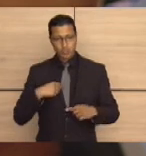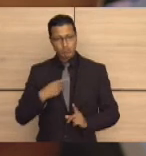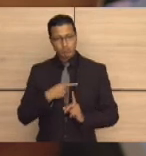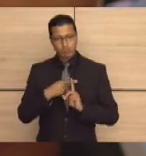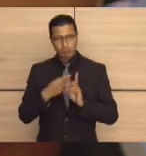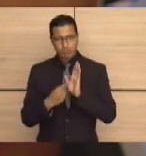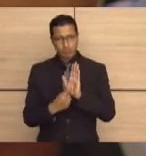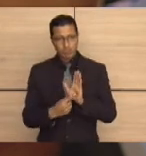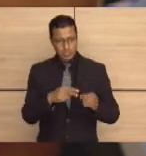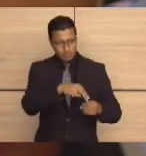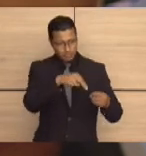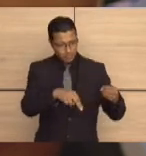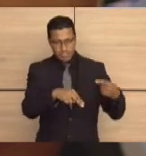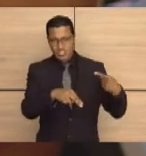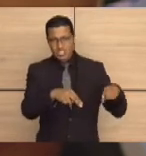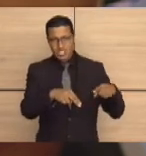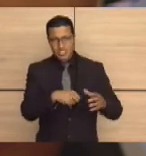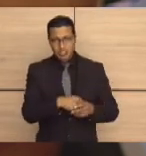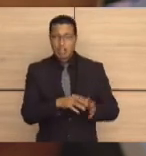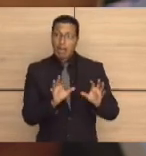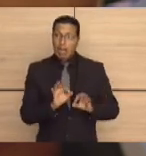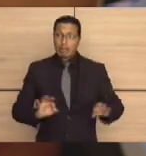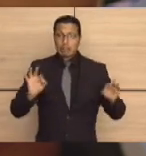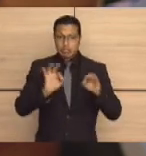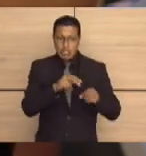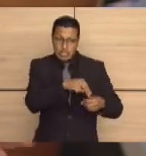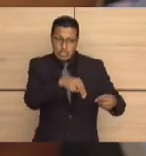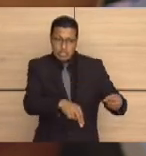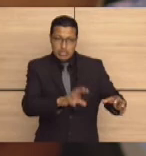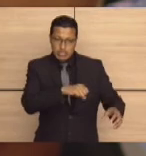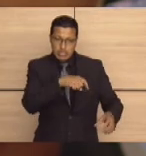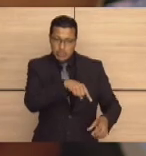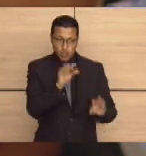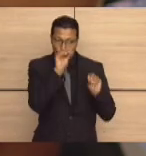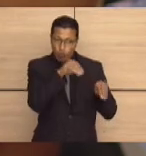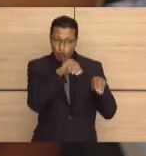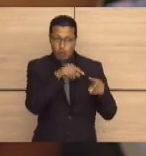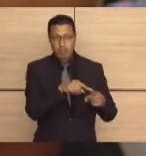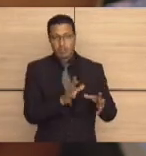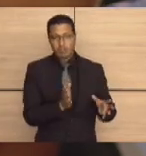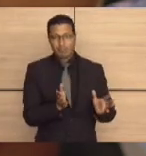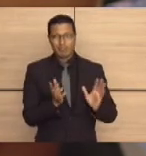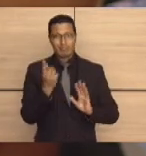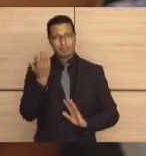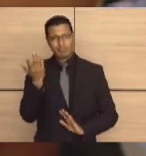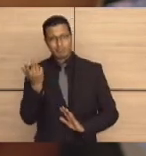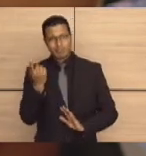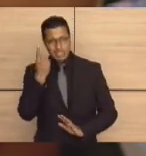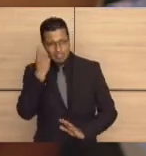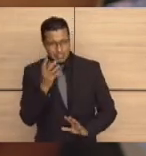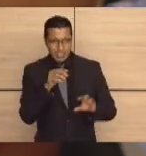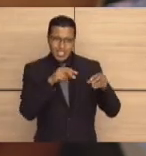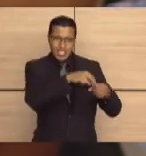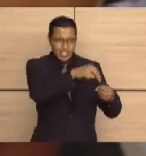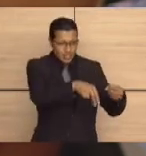ser ciudadano, siempre decimos, es necesario tener ciudadanos, es necesario formar ciudadanos. Pero la ciudadanía no es algo que